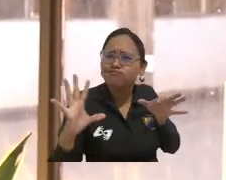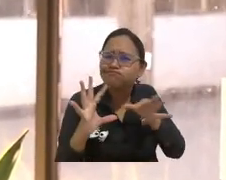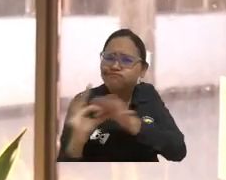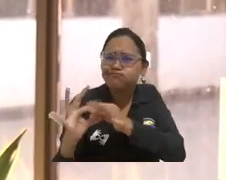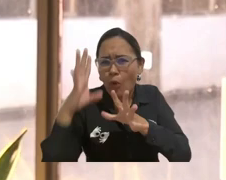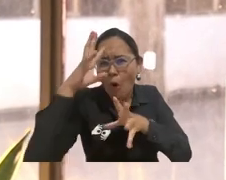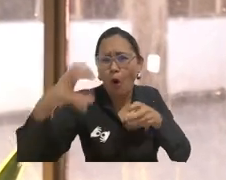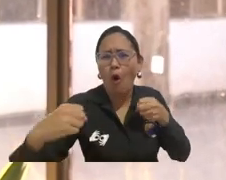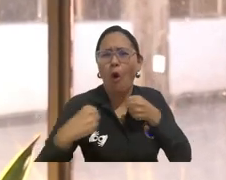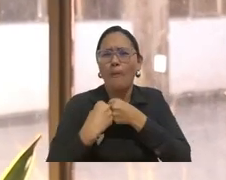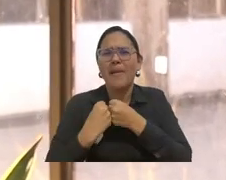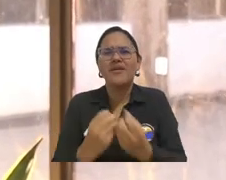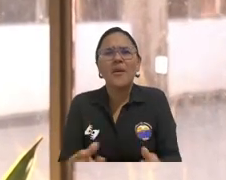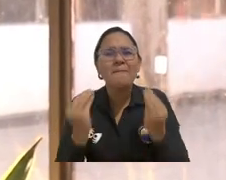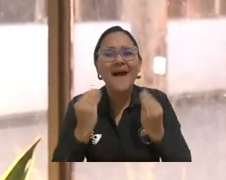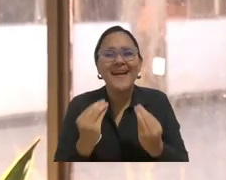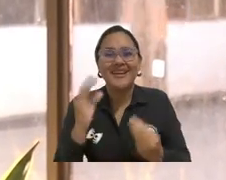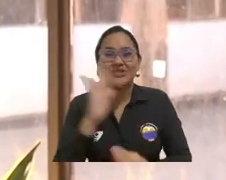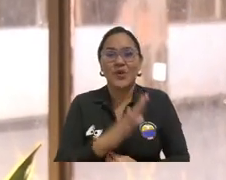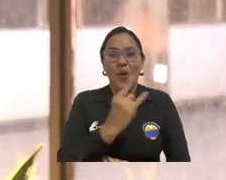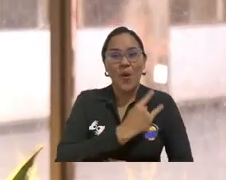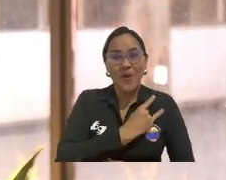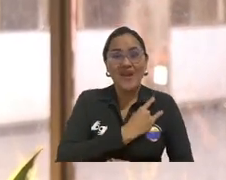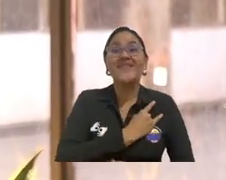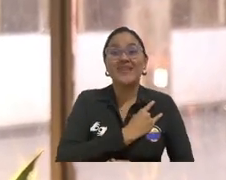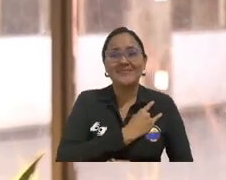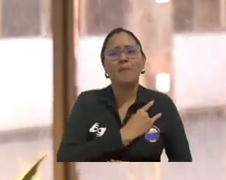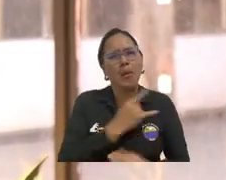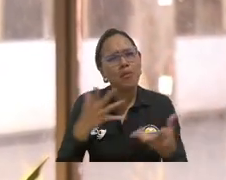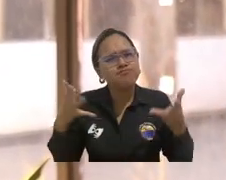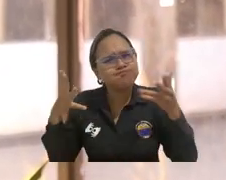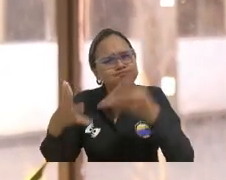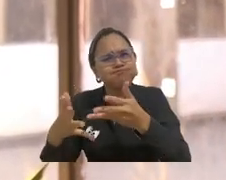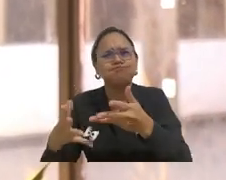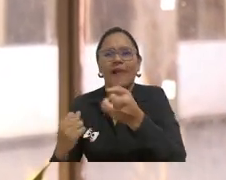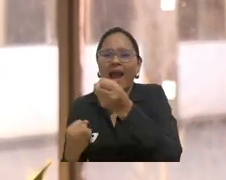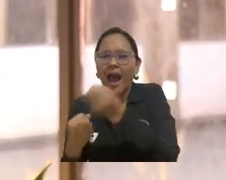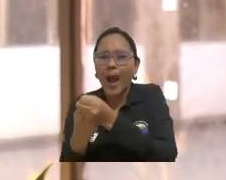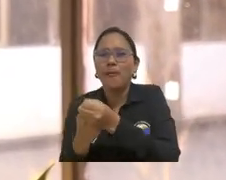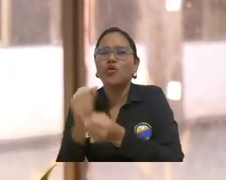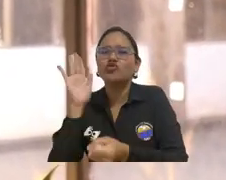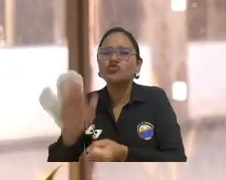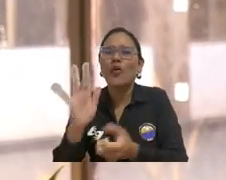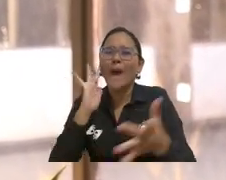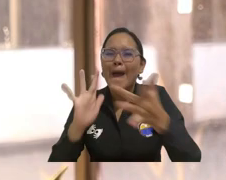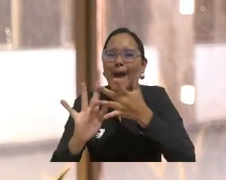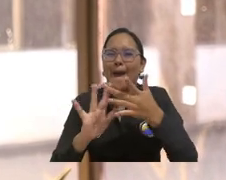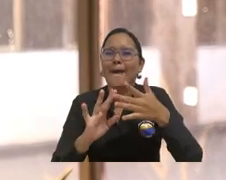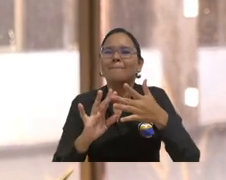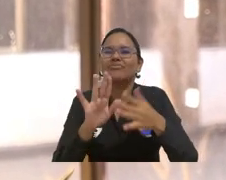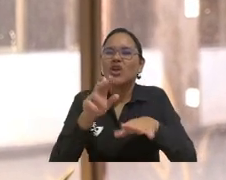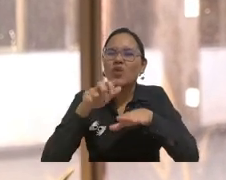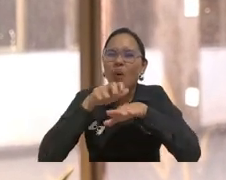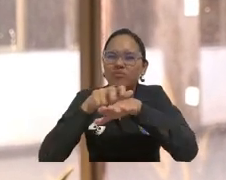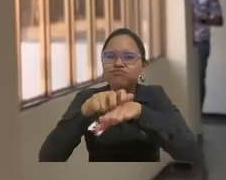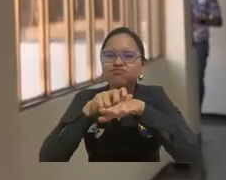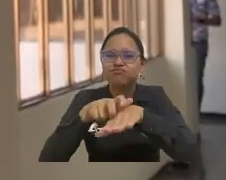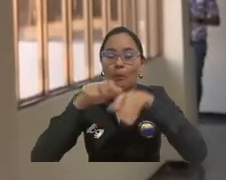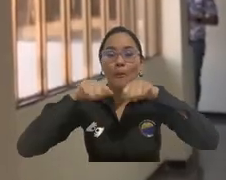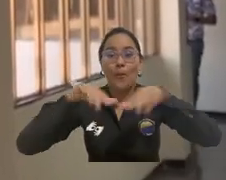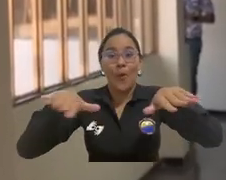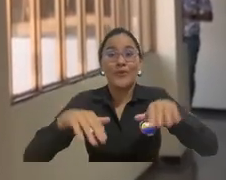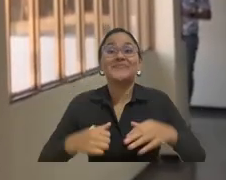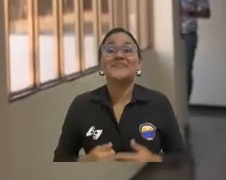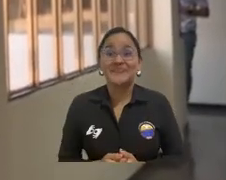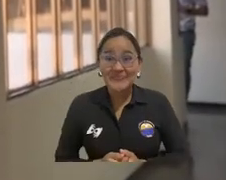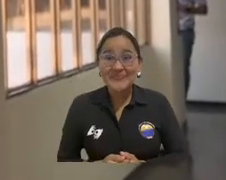hacer de este convenio, permitir que la academia ayude, colabore estratégicamente con el Sistema Estratégico de Transporte Público. Abre una